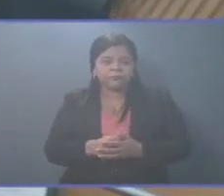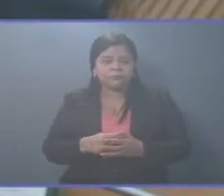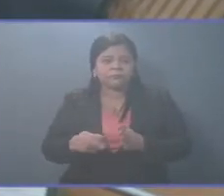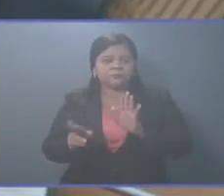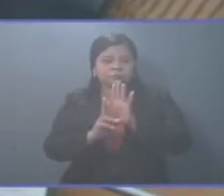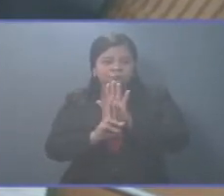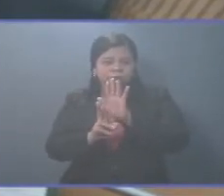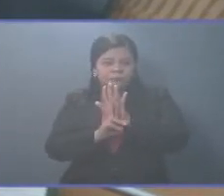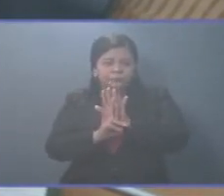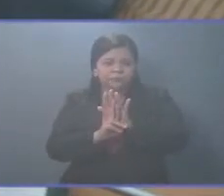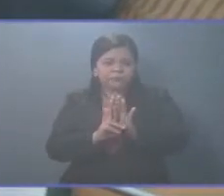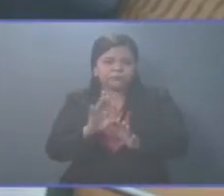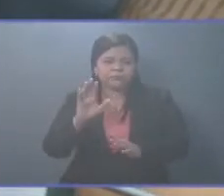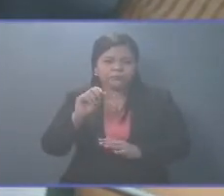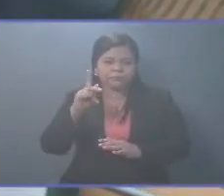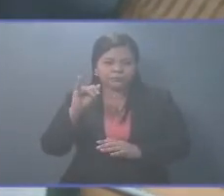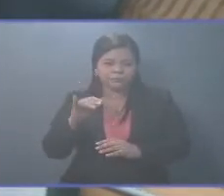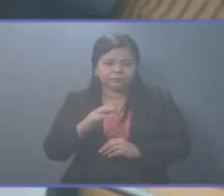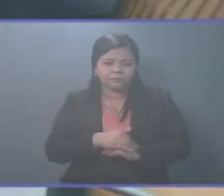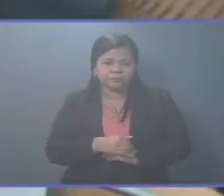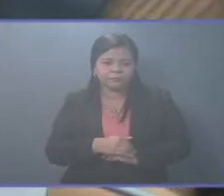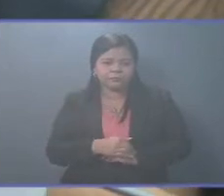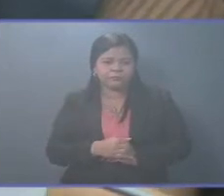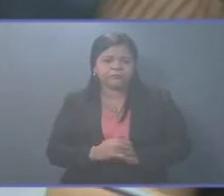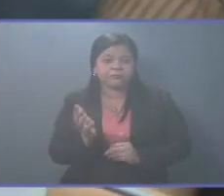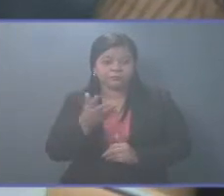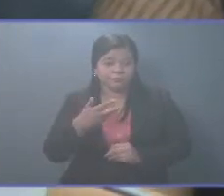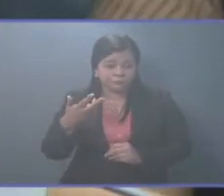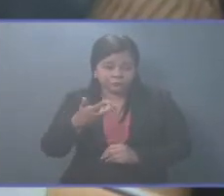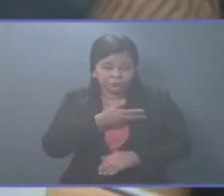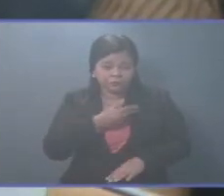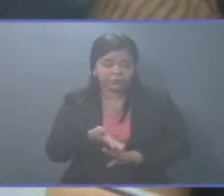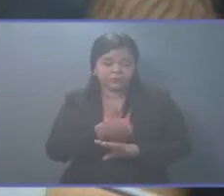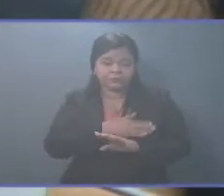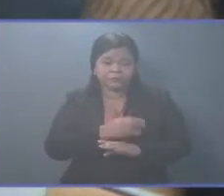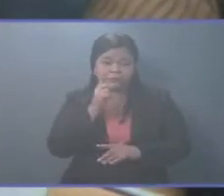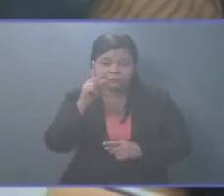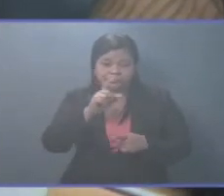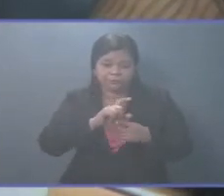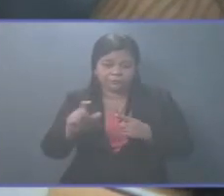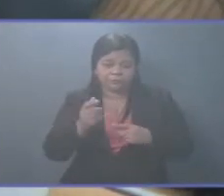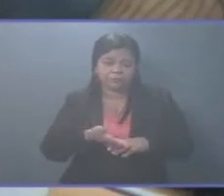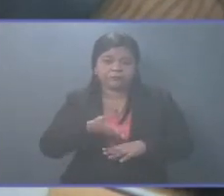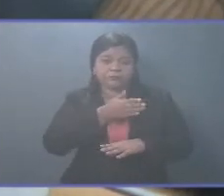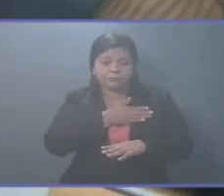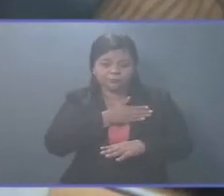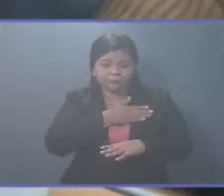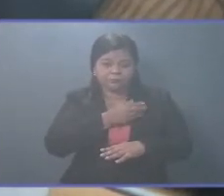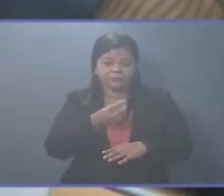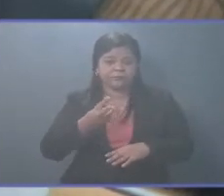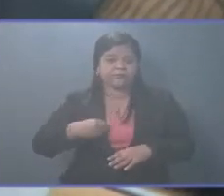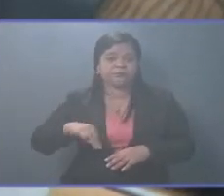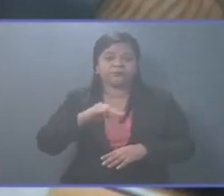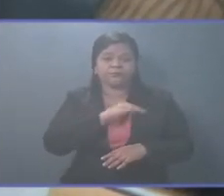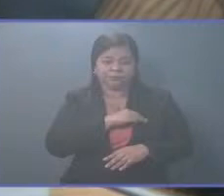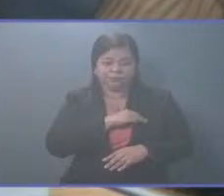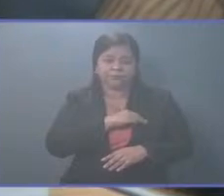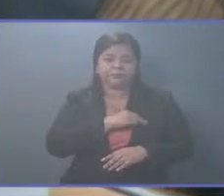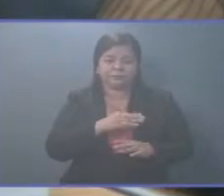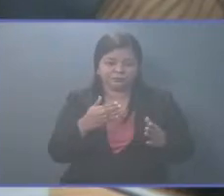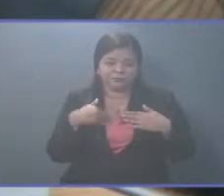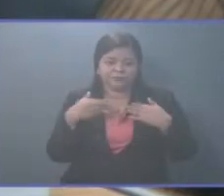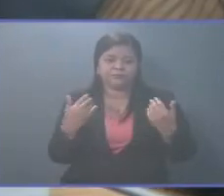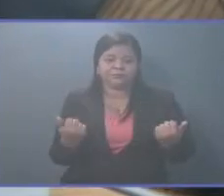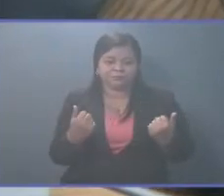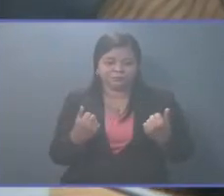CAPI ante el Ministerio. Nosotros hace más o menos una semana recibimos aquí al señor Ministro de Salud. Se le